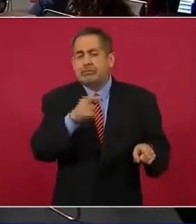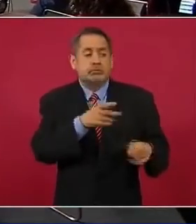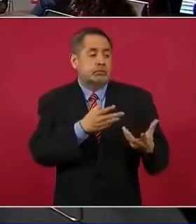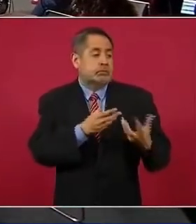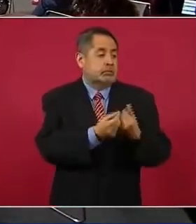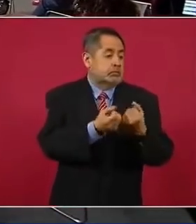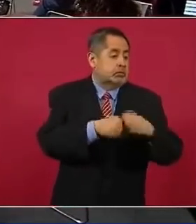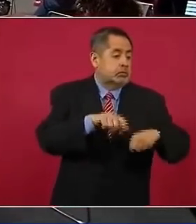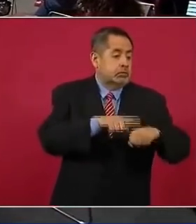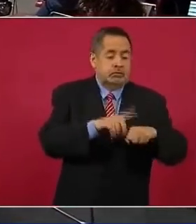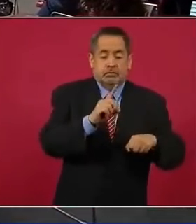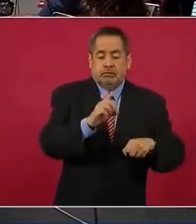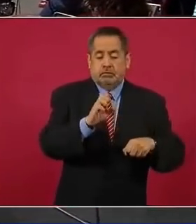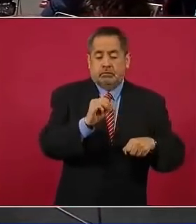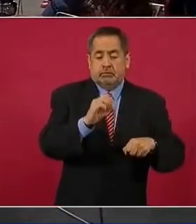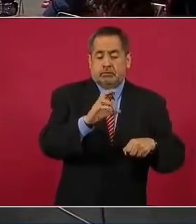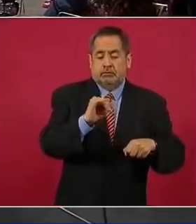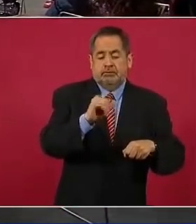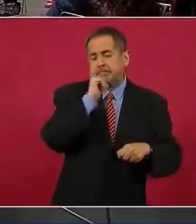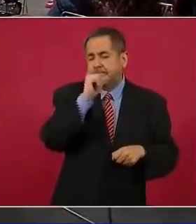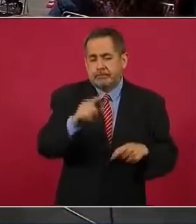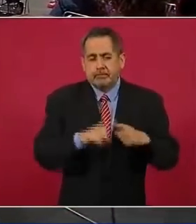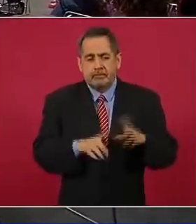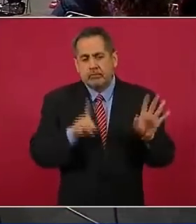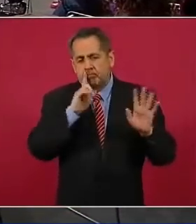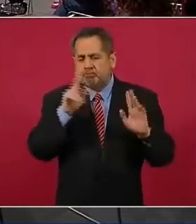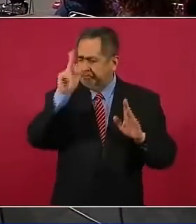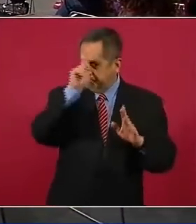socialdemócratas, ni moderados.